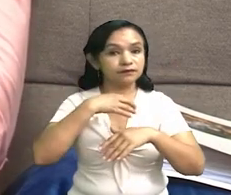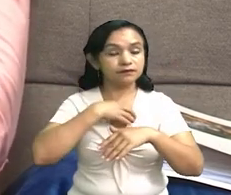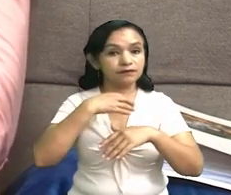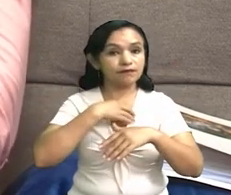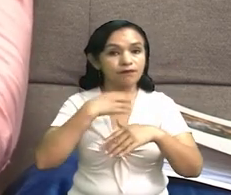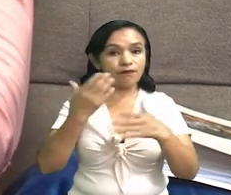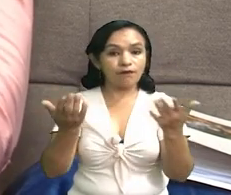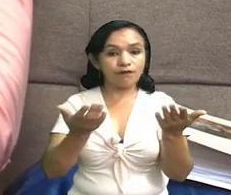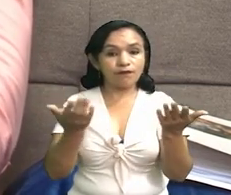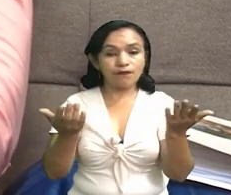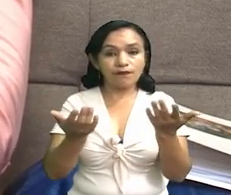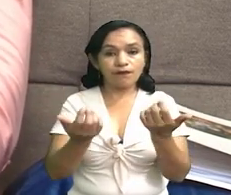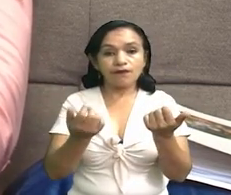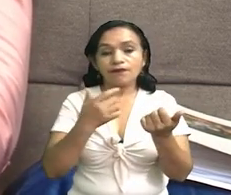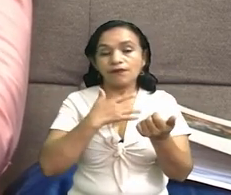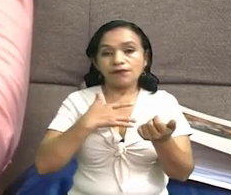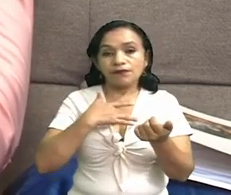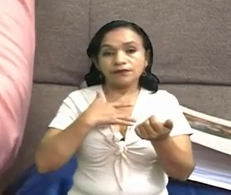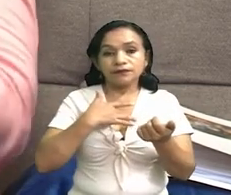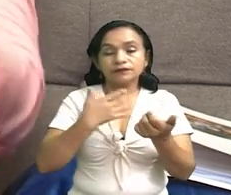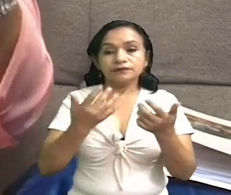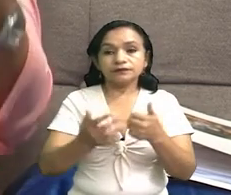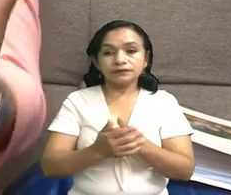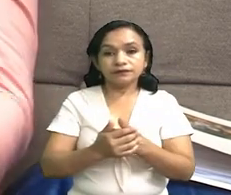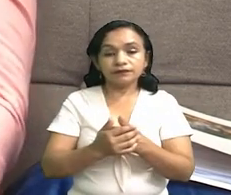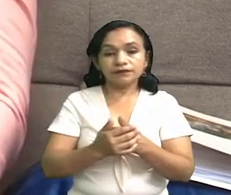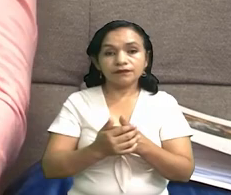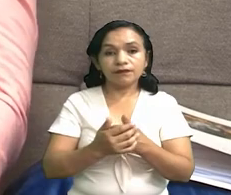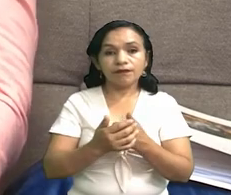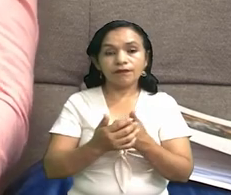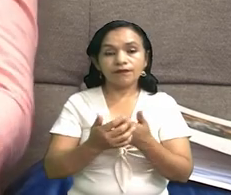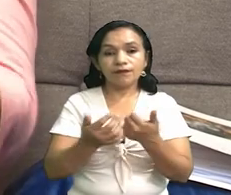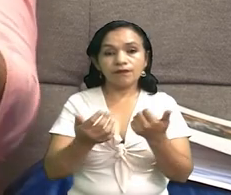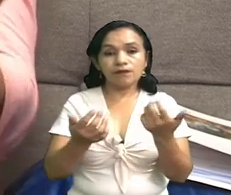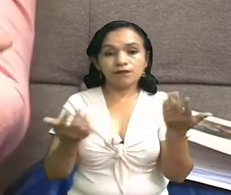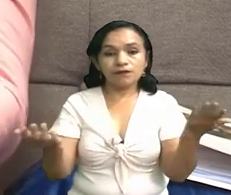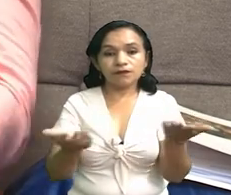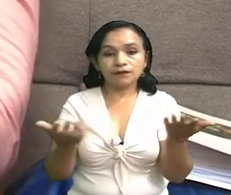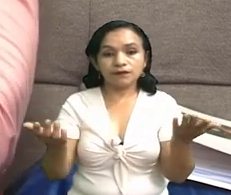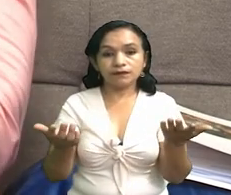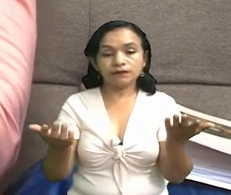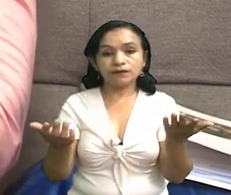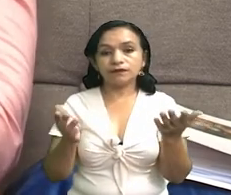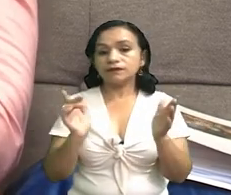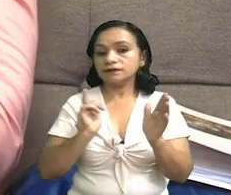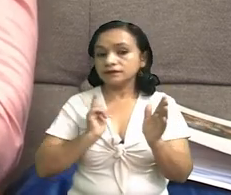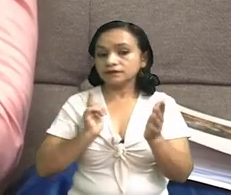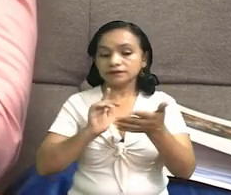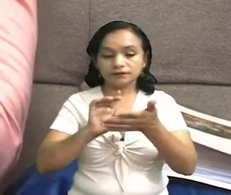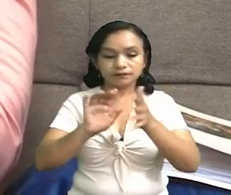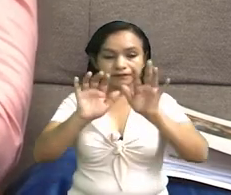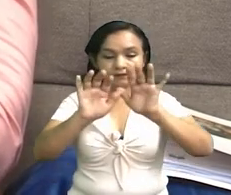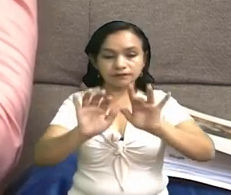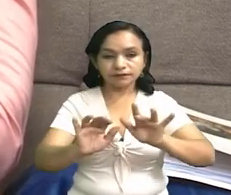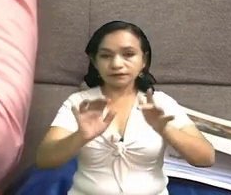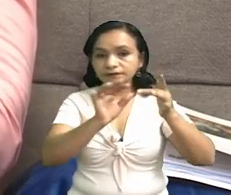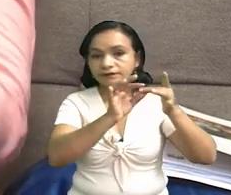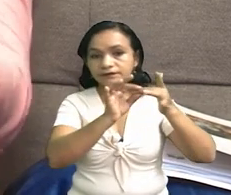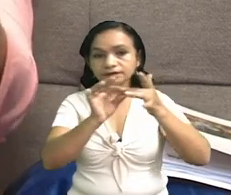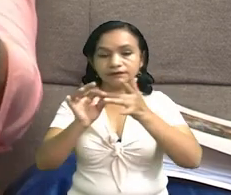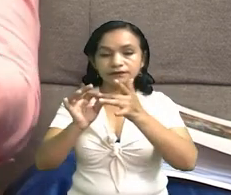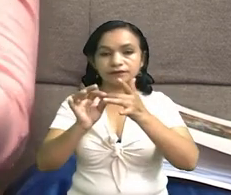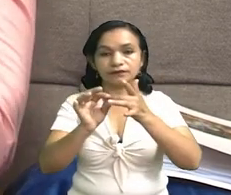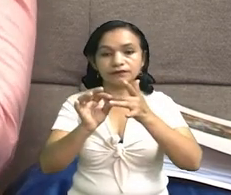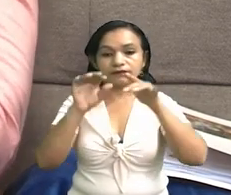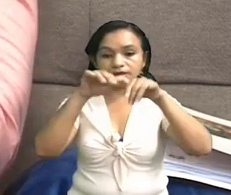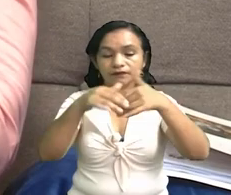Okay. Entonces por eso nosotros necesitamos actualizarnos, tener la tecnología de punta en